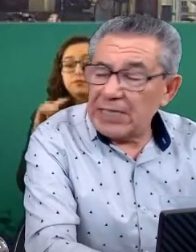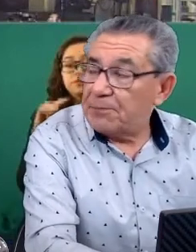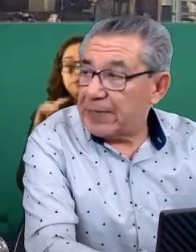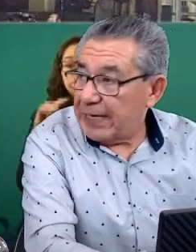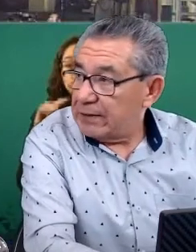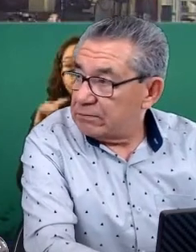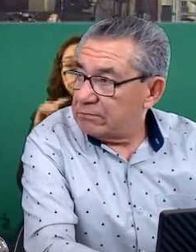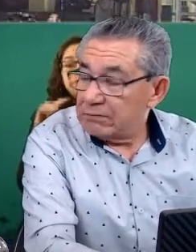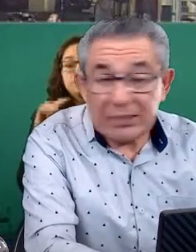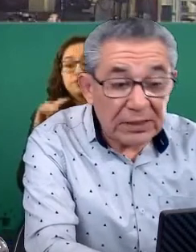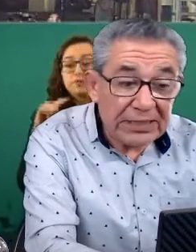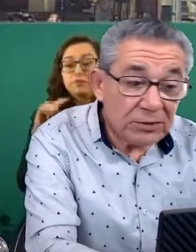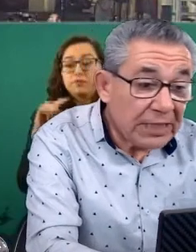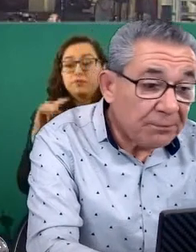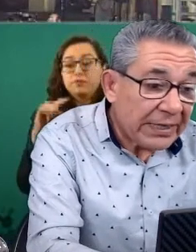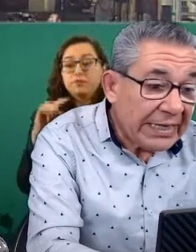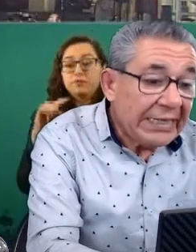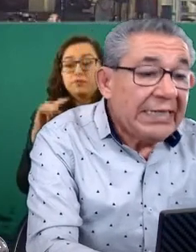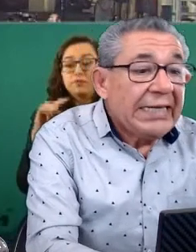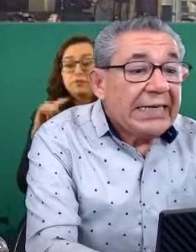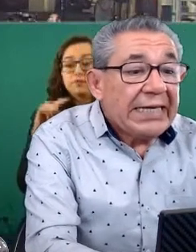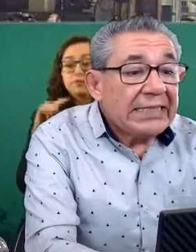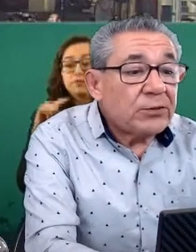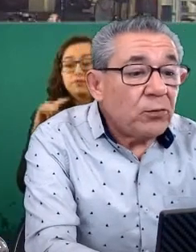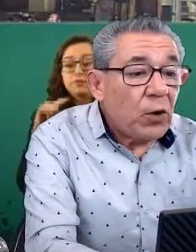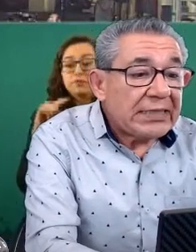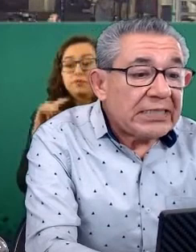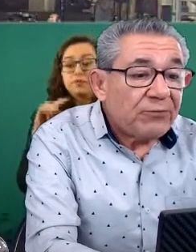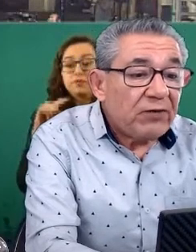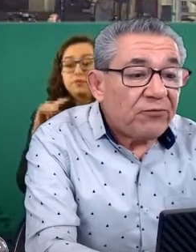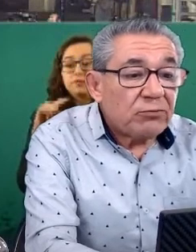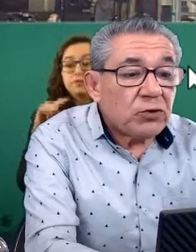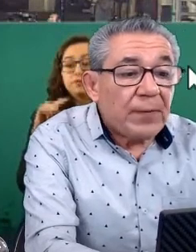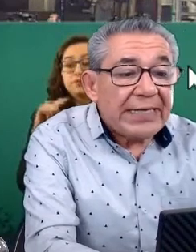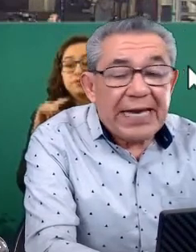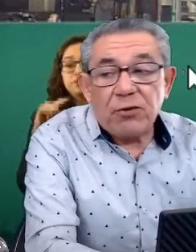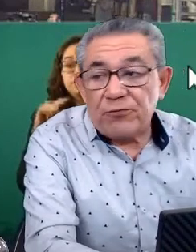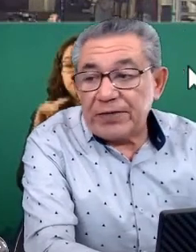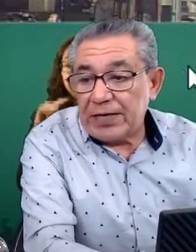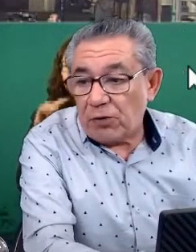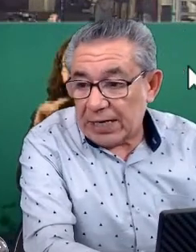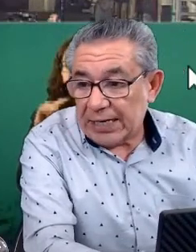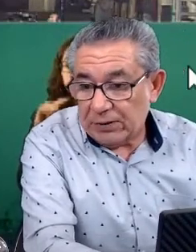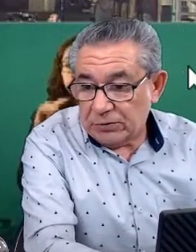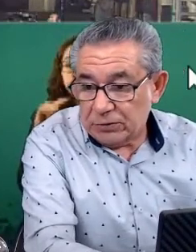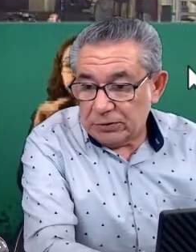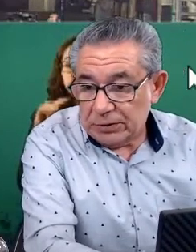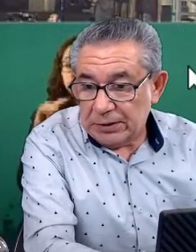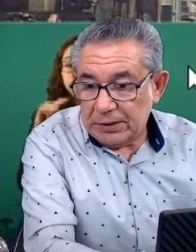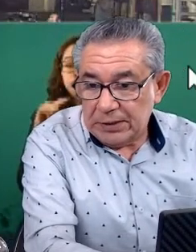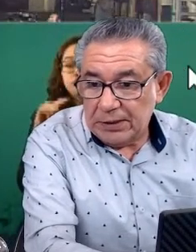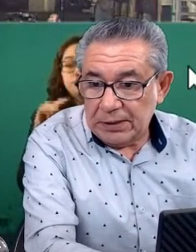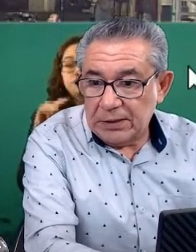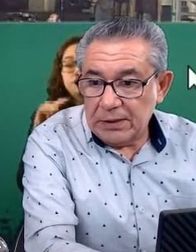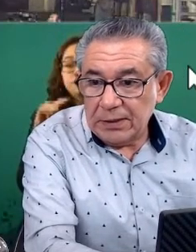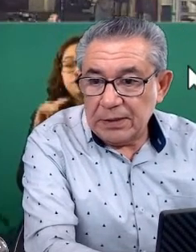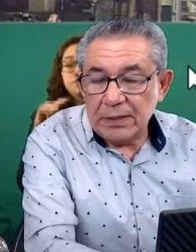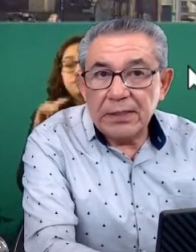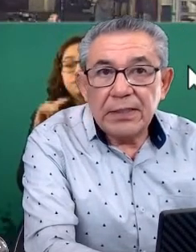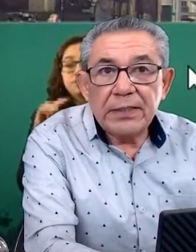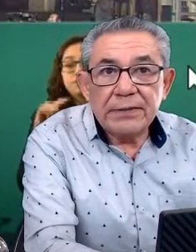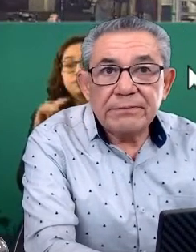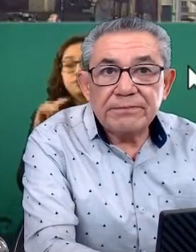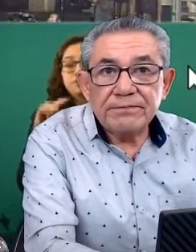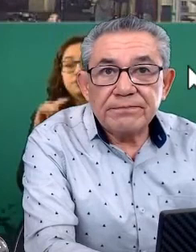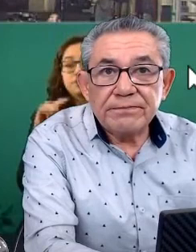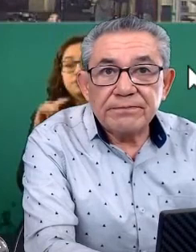ha sido siempre, ¿eh? Eso ha sido siempre. Quien estuvo antes fue Fausto Vallejo Figueroa, Carlos. Ok, Fausto Vallejo Figueroa, que un